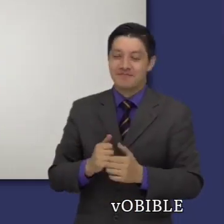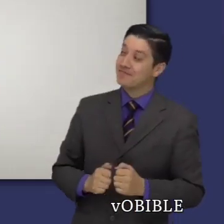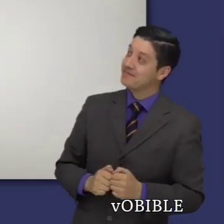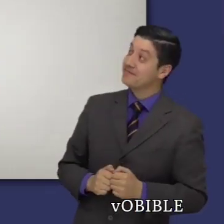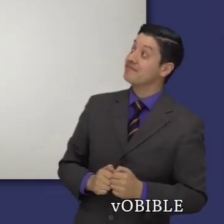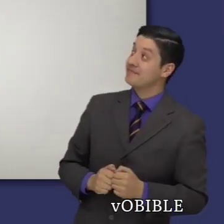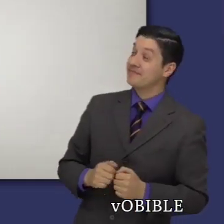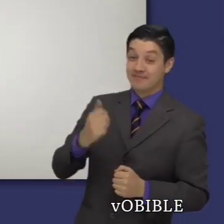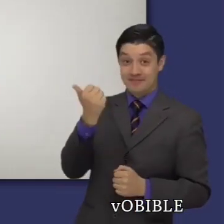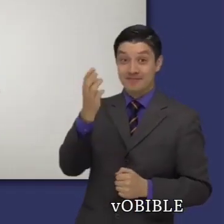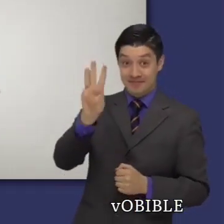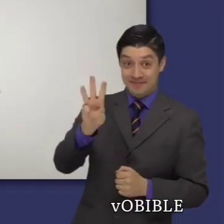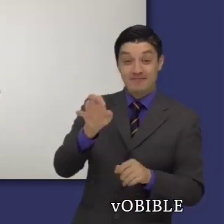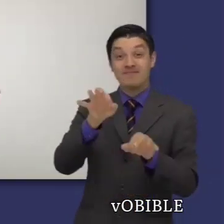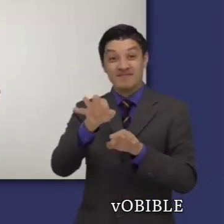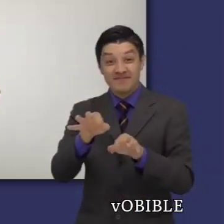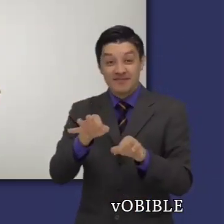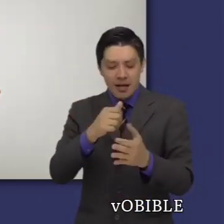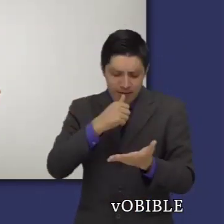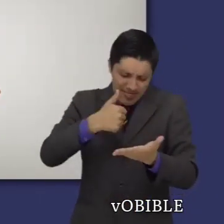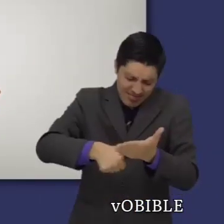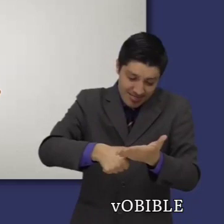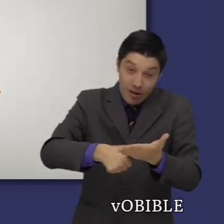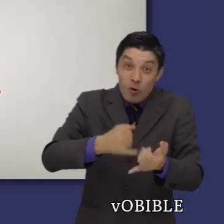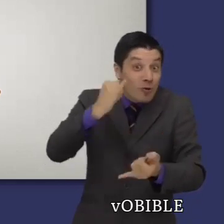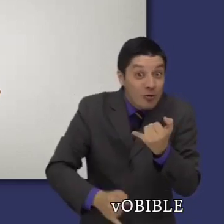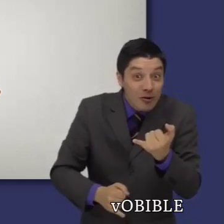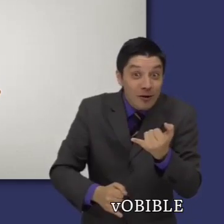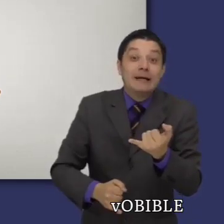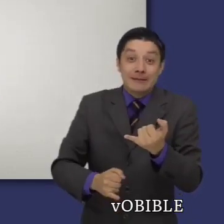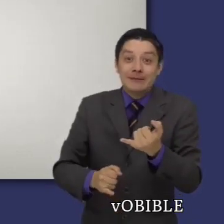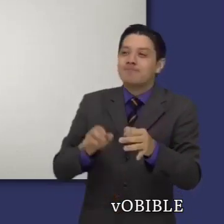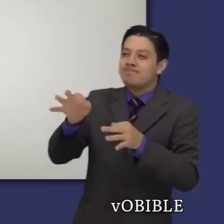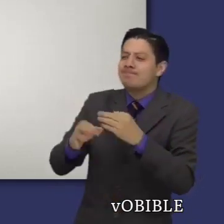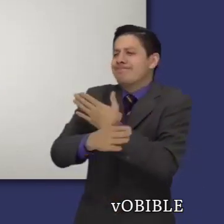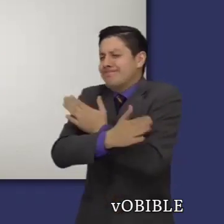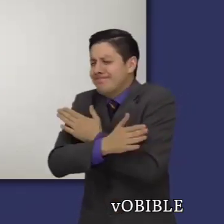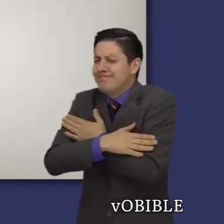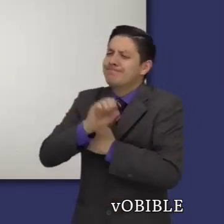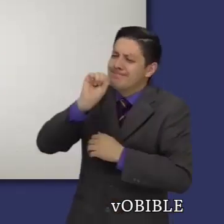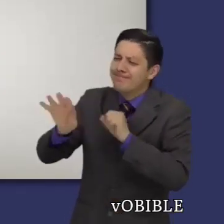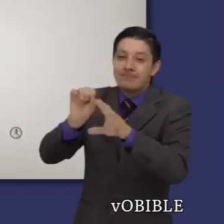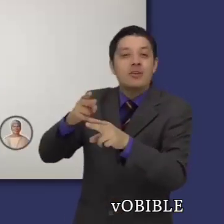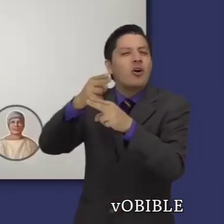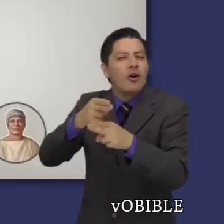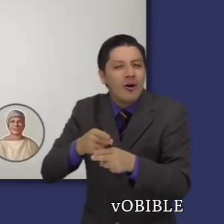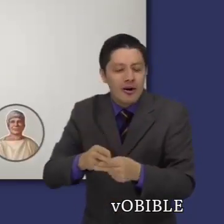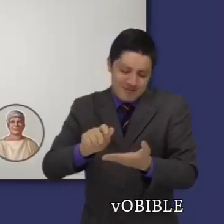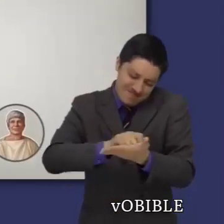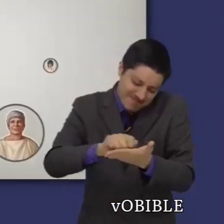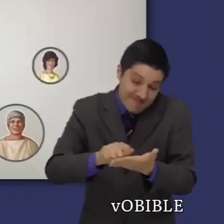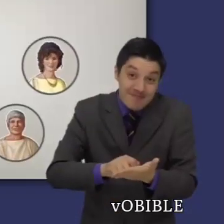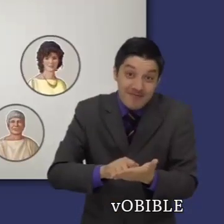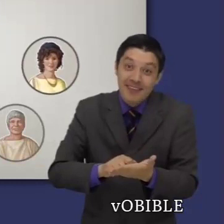En el capítulo 16, Pablo concluye su carta animando a los hermanos y saludándolos con cariño, mencionando a 26